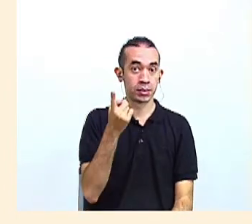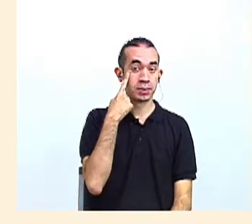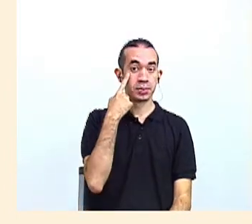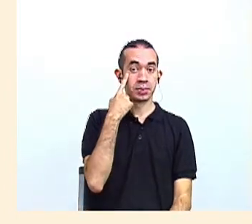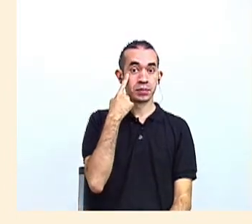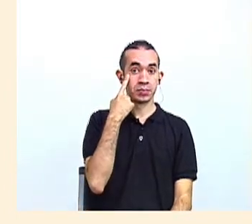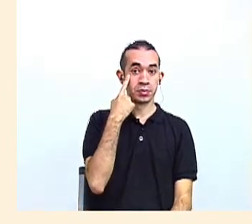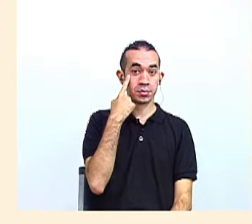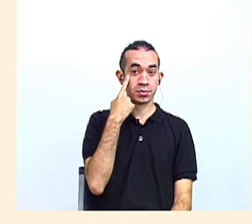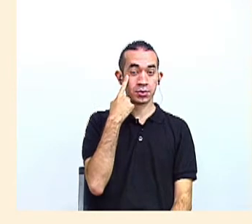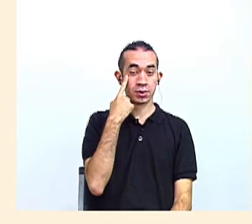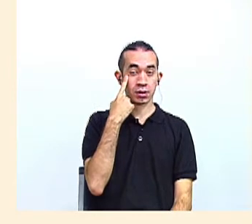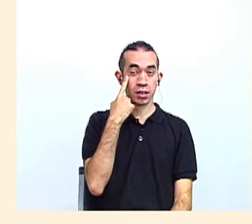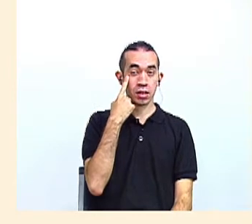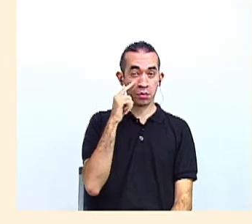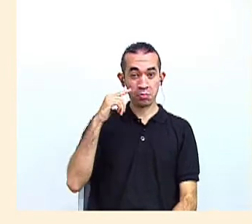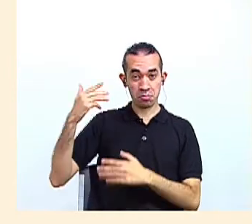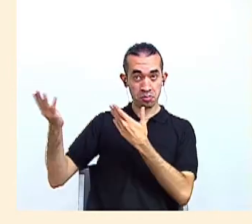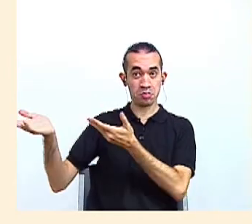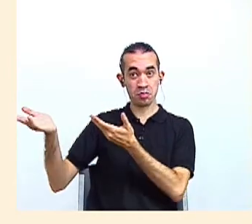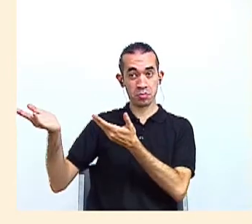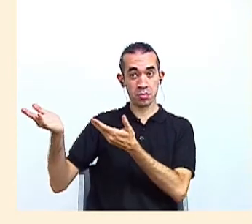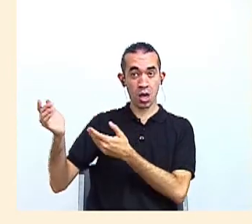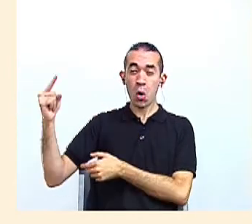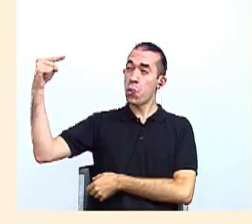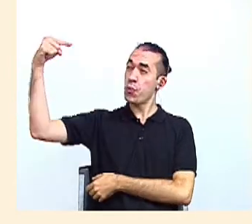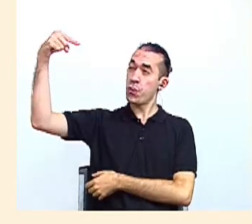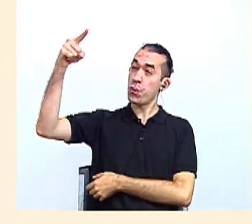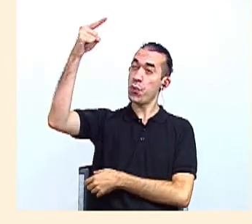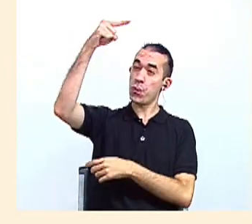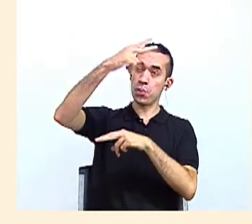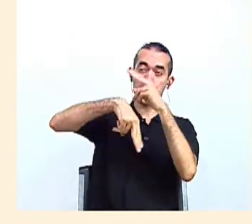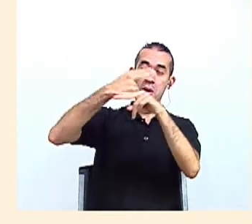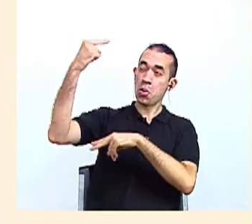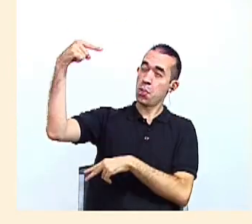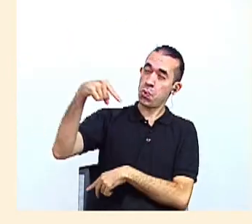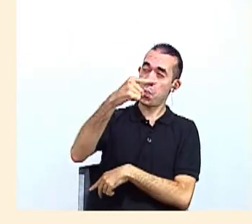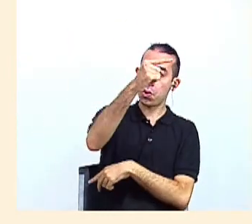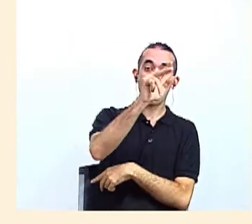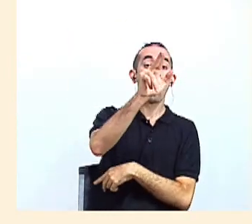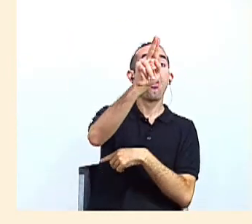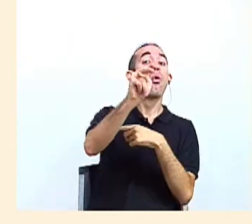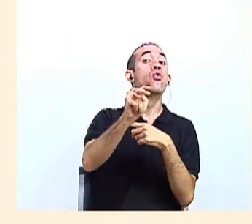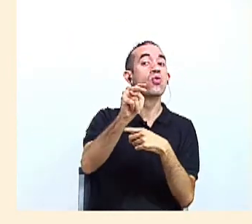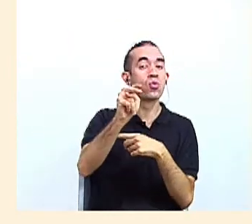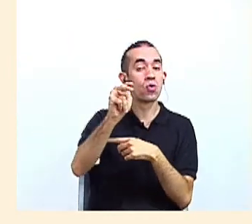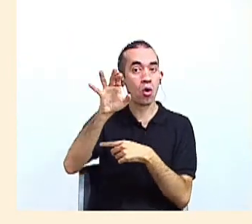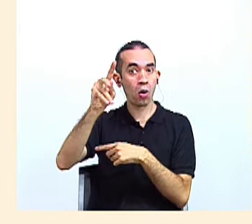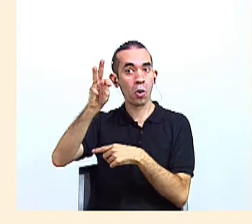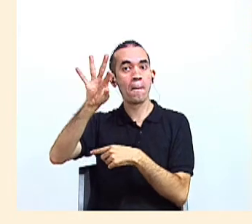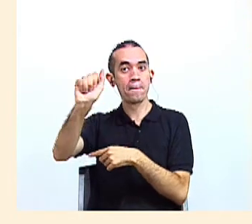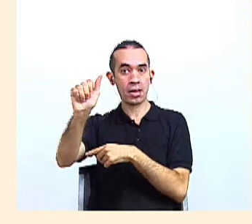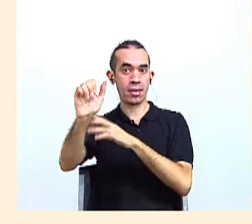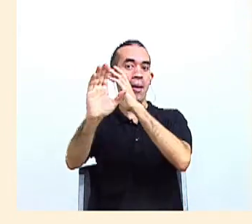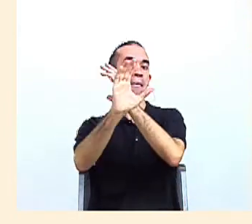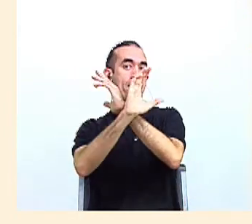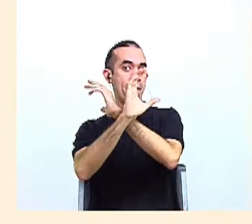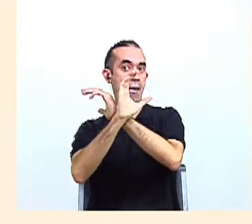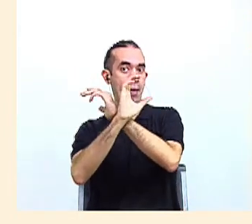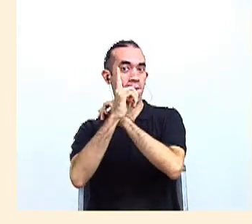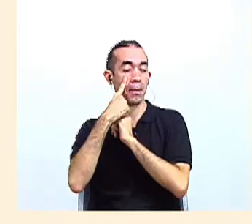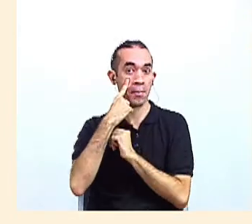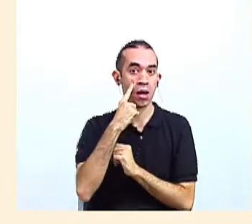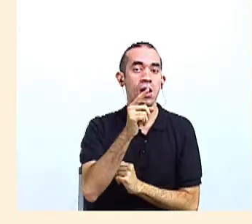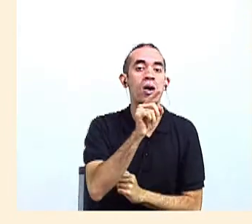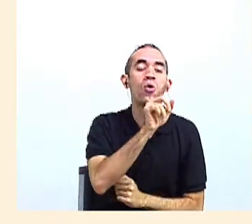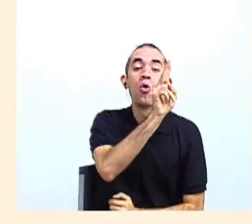cometa en singular, en masculino, nos estamos refiriendo al astro que orbita alrededor del Sol,